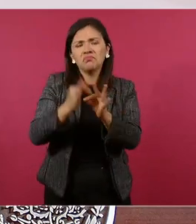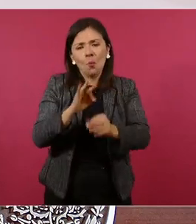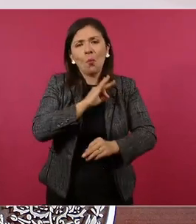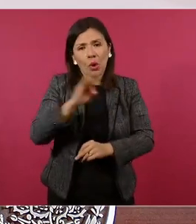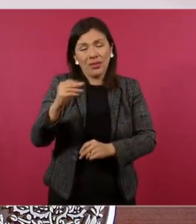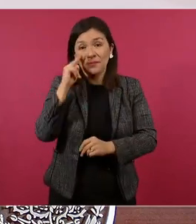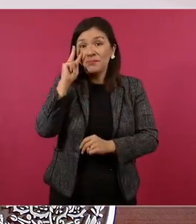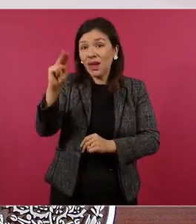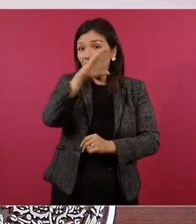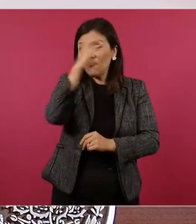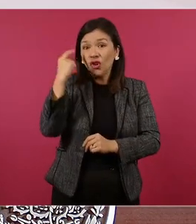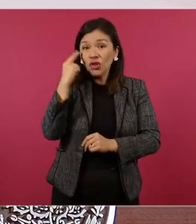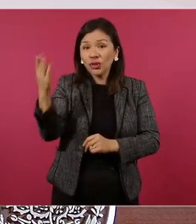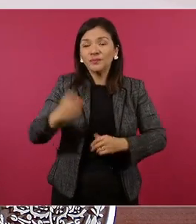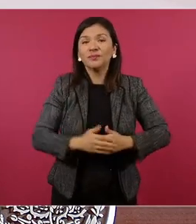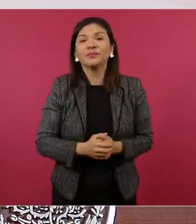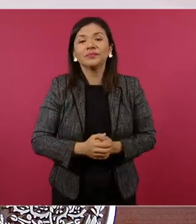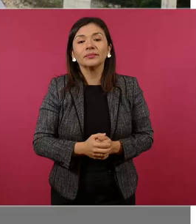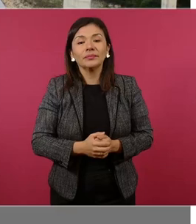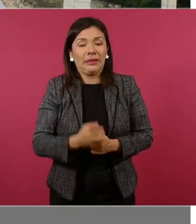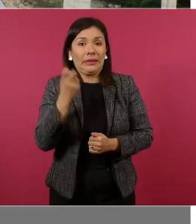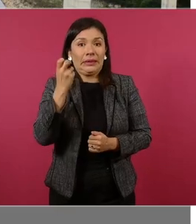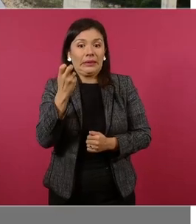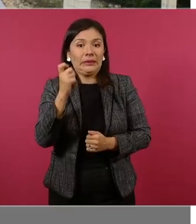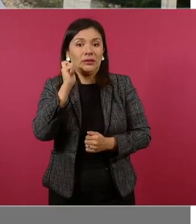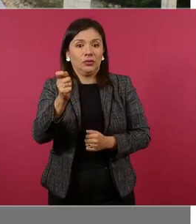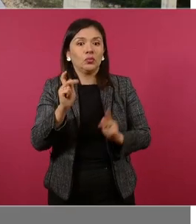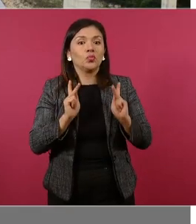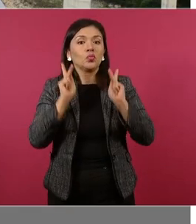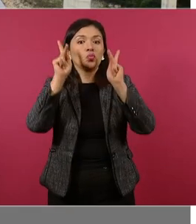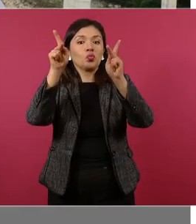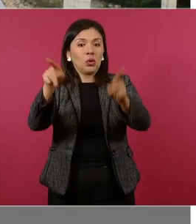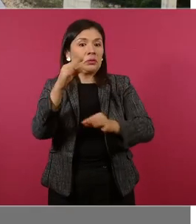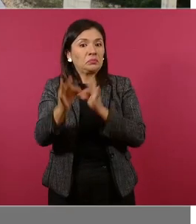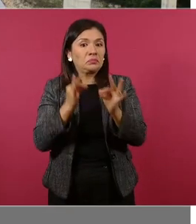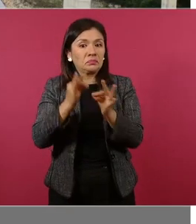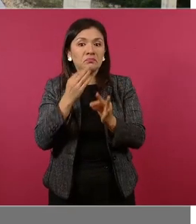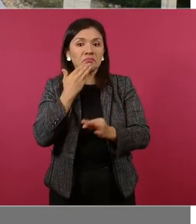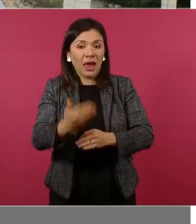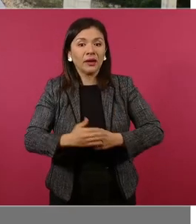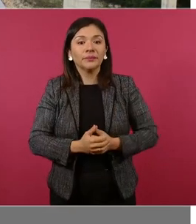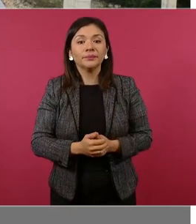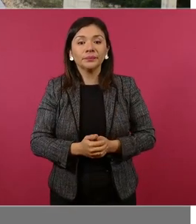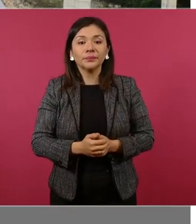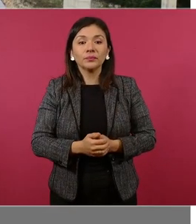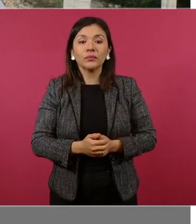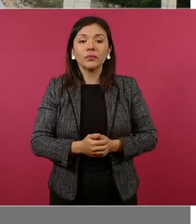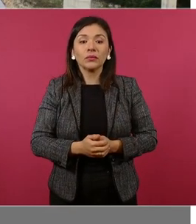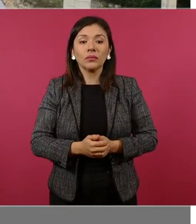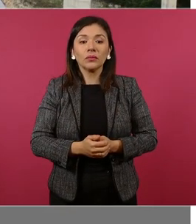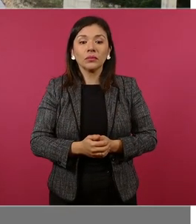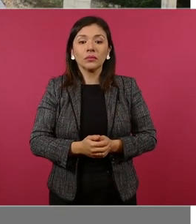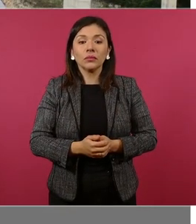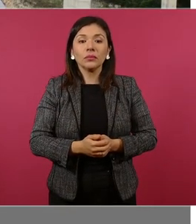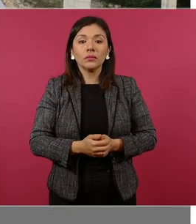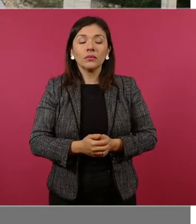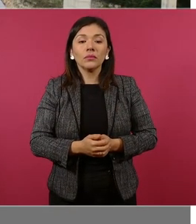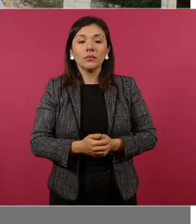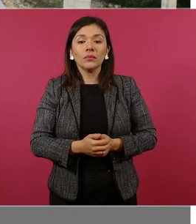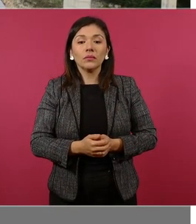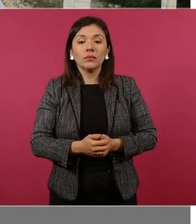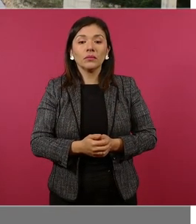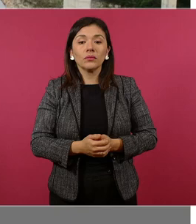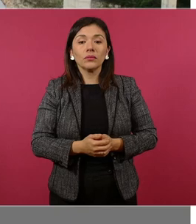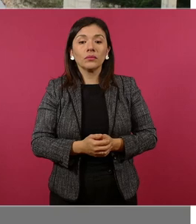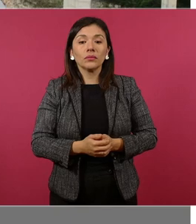ahí en la foto se ve ya prácticamente el el puente completo nosotros eh lo